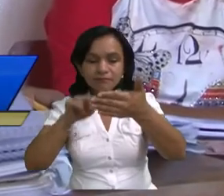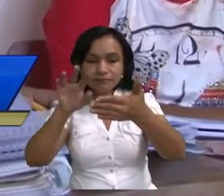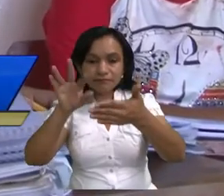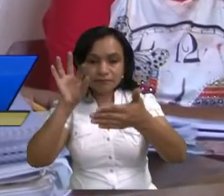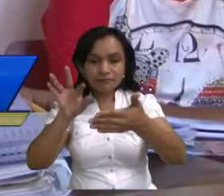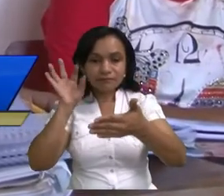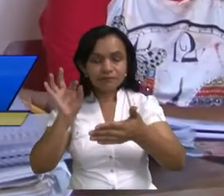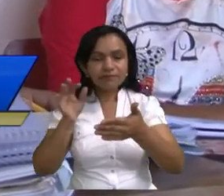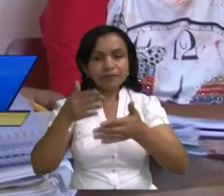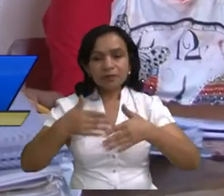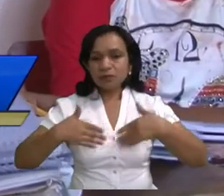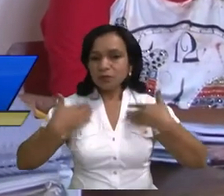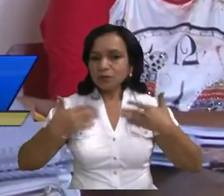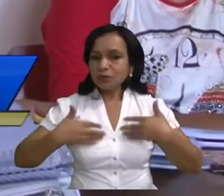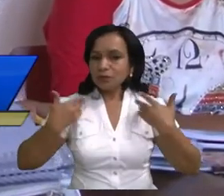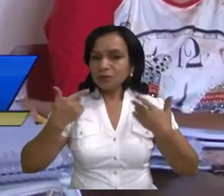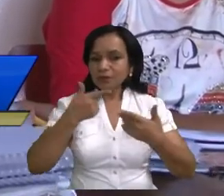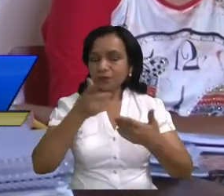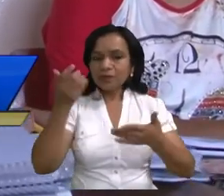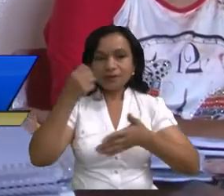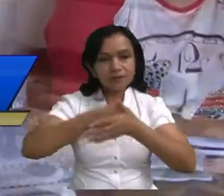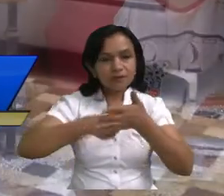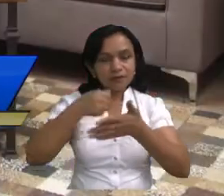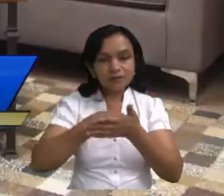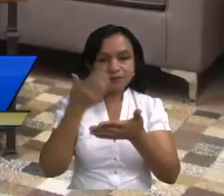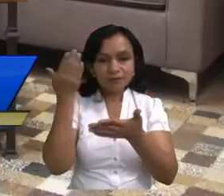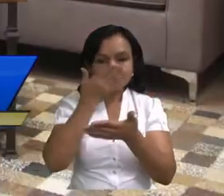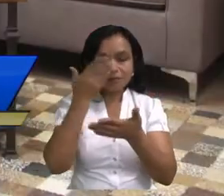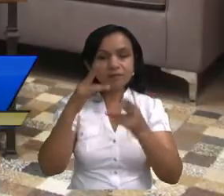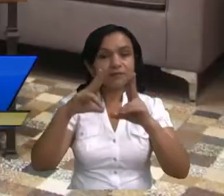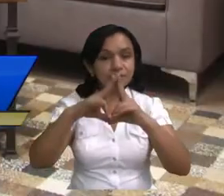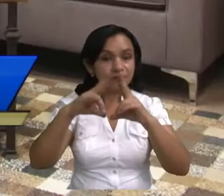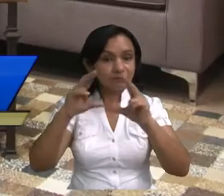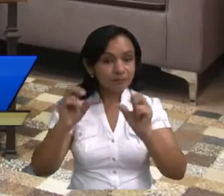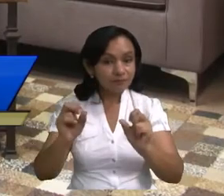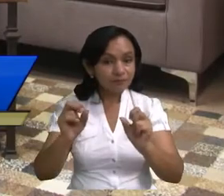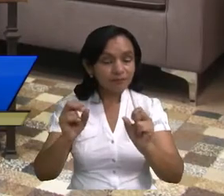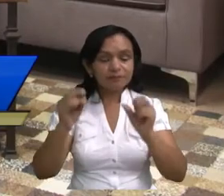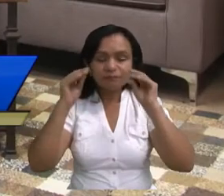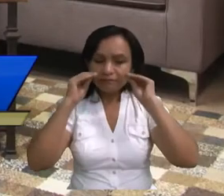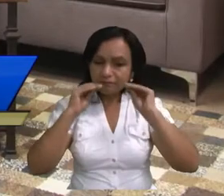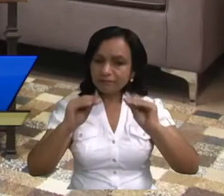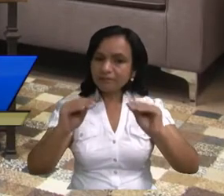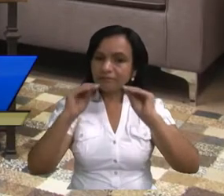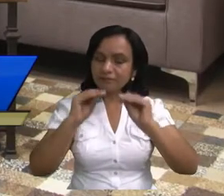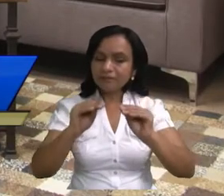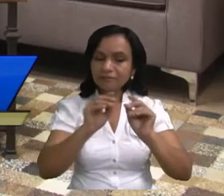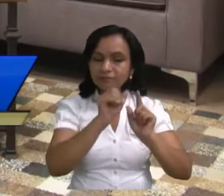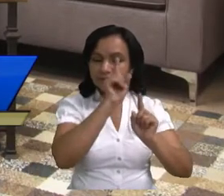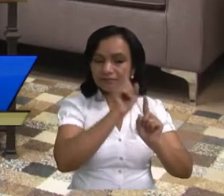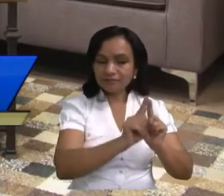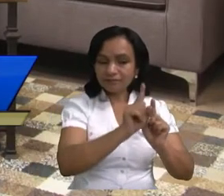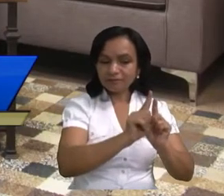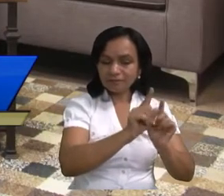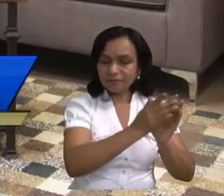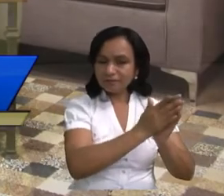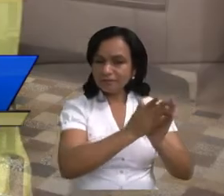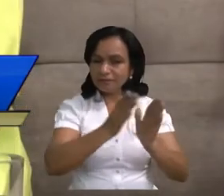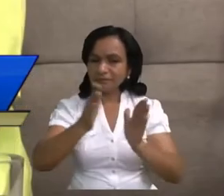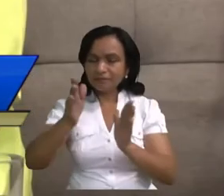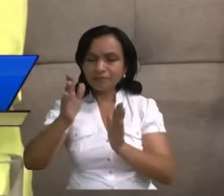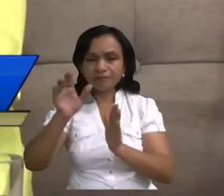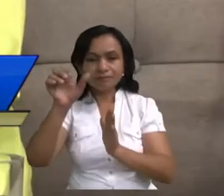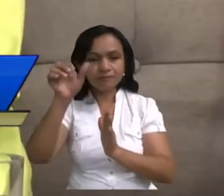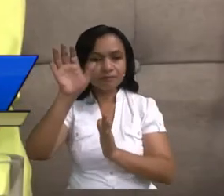para nosotros muy halagador, pues por ese esfuerzo que se está haciendo como país de la calidad de la educación, desde la primaria hasta la universidad y